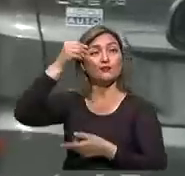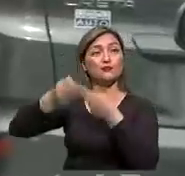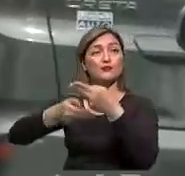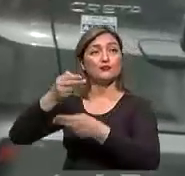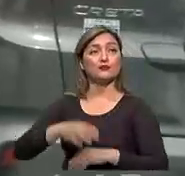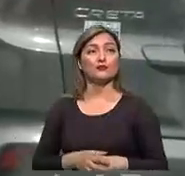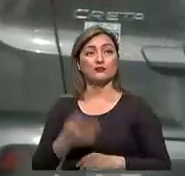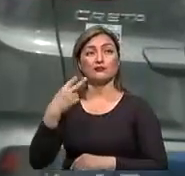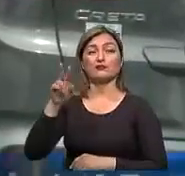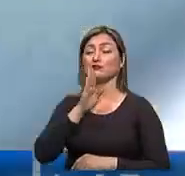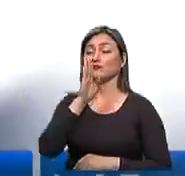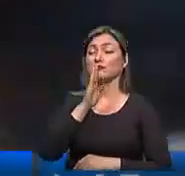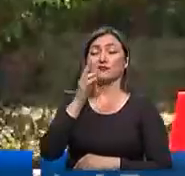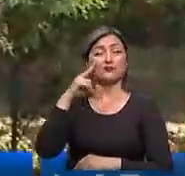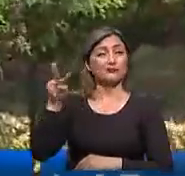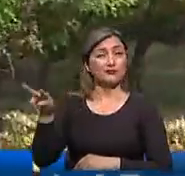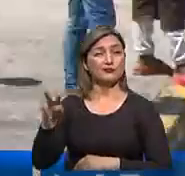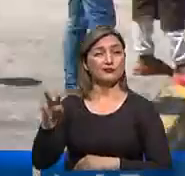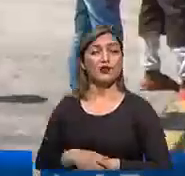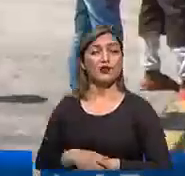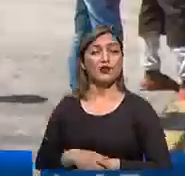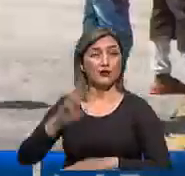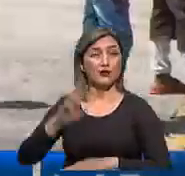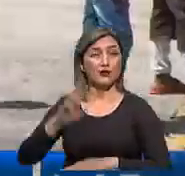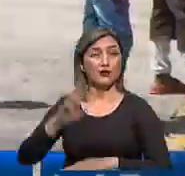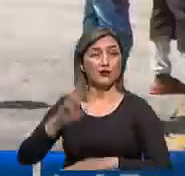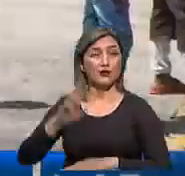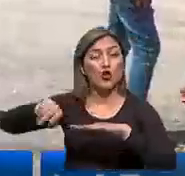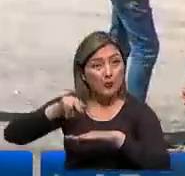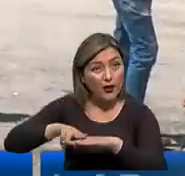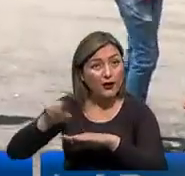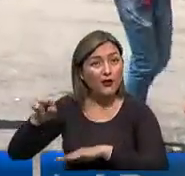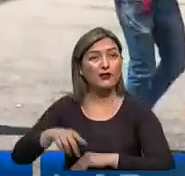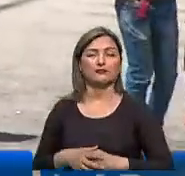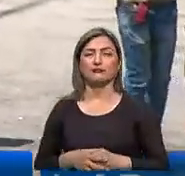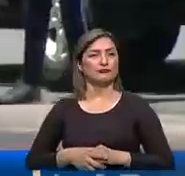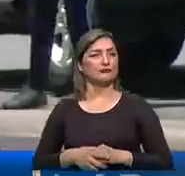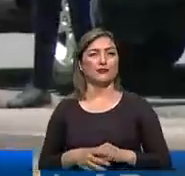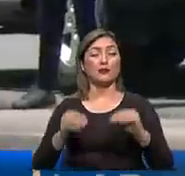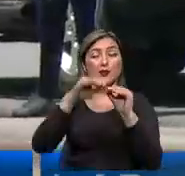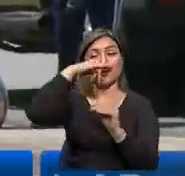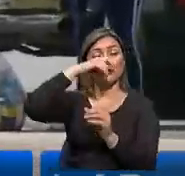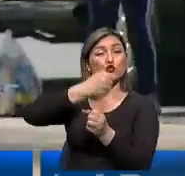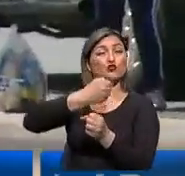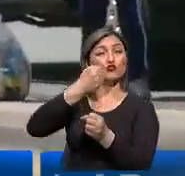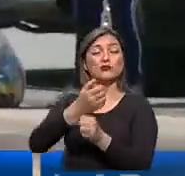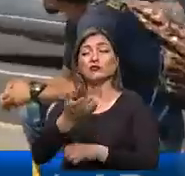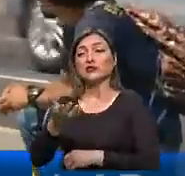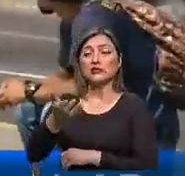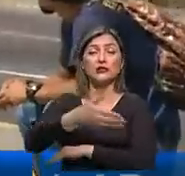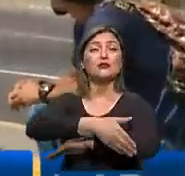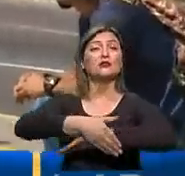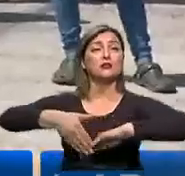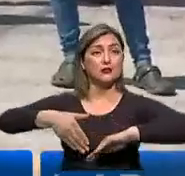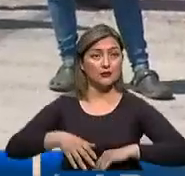Es una imagen recurrente que no podemos normalizar. Incrementa el número de niños que trabajan o piden dinero en las